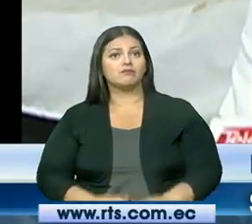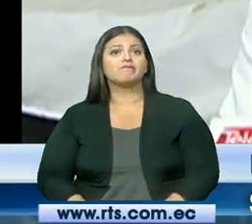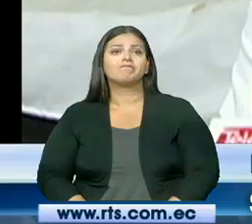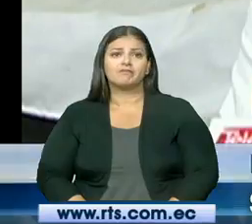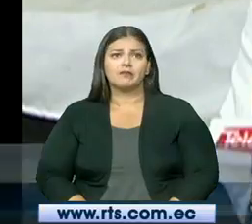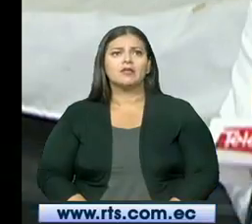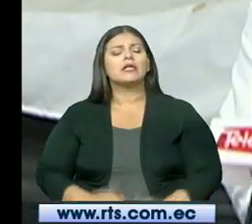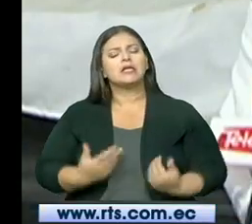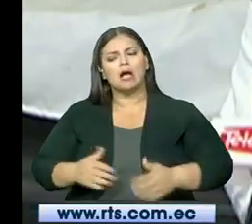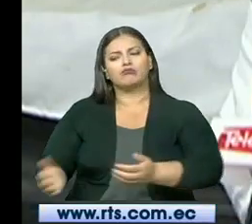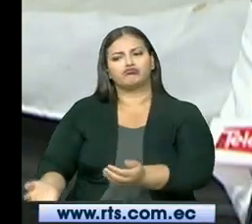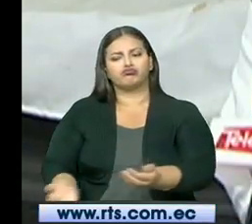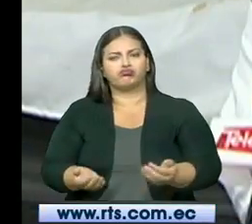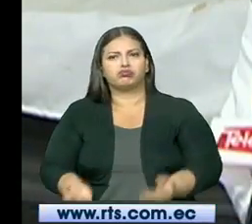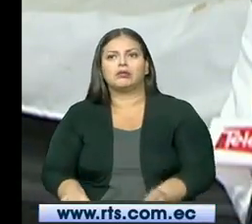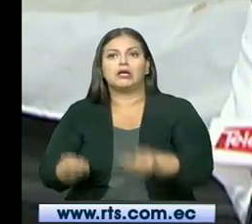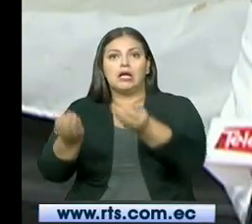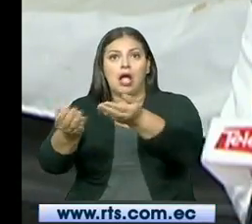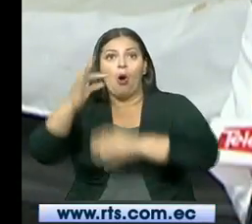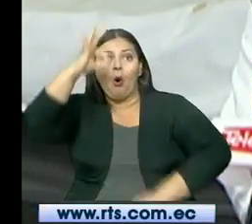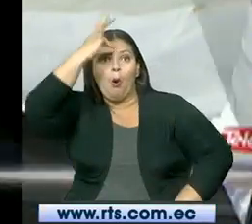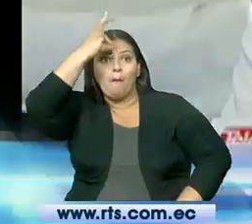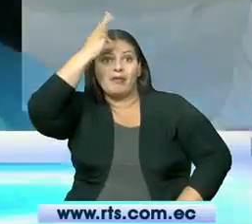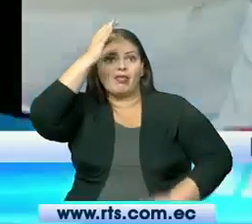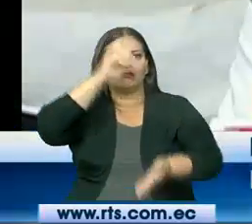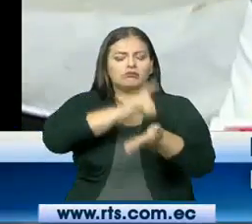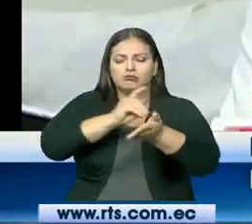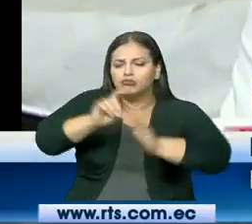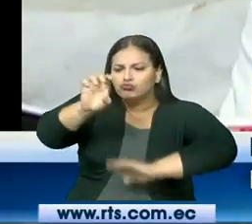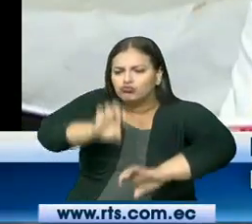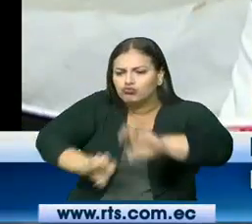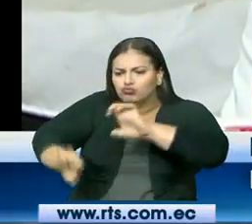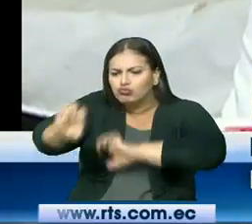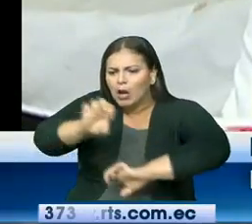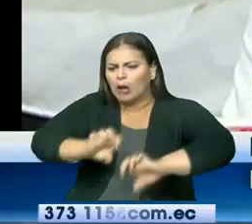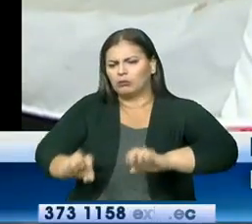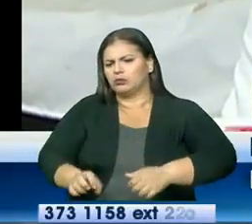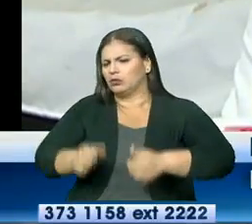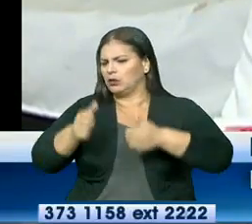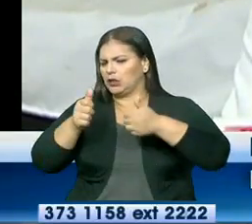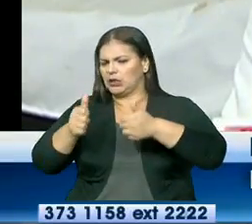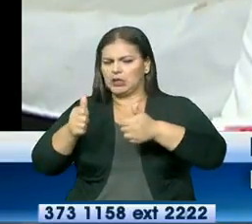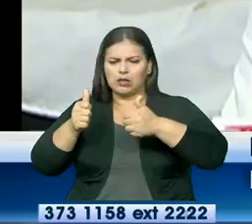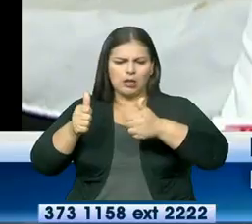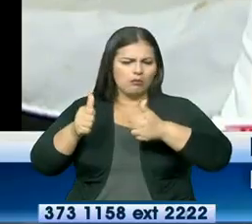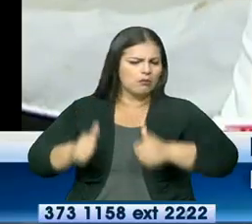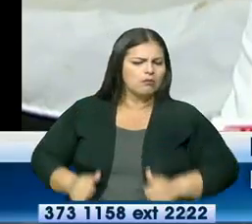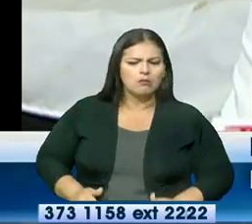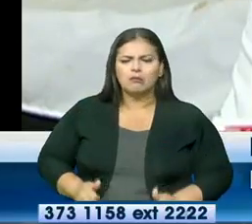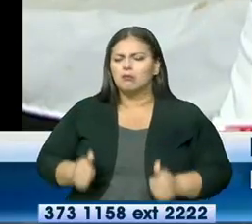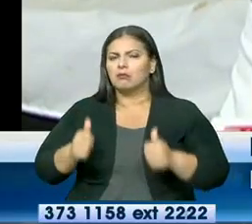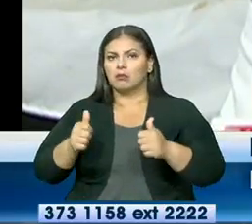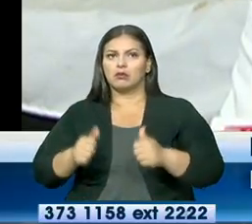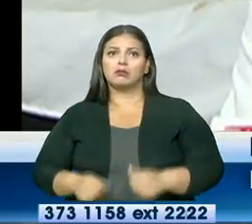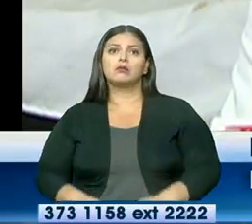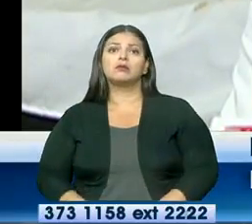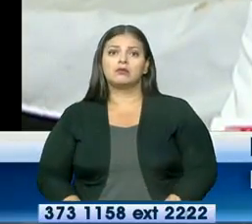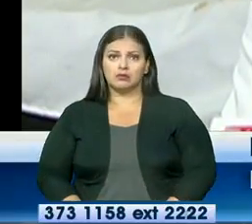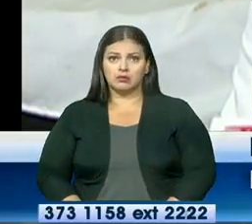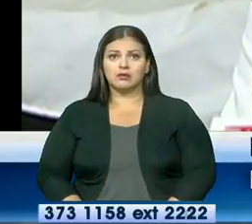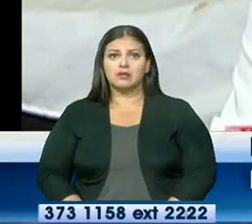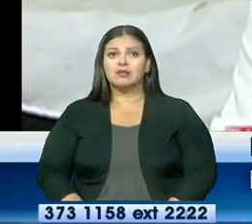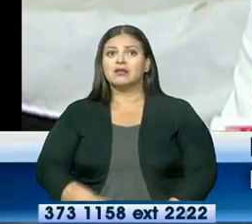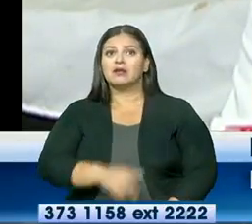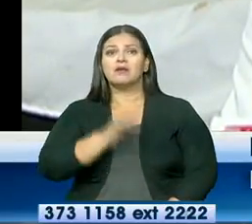encontramos ninguna evidencia de una complicación. Pero al tratarse de un parto extrahospitalario, el paciente tiene un riesgo